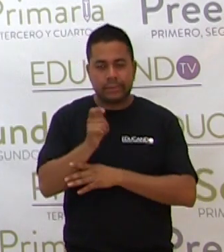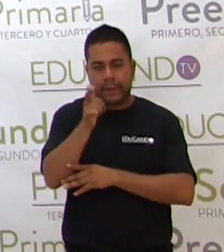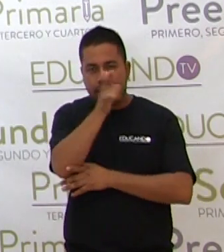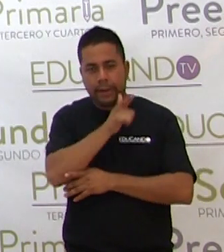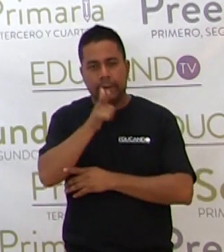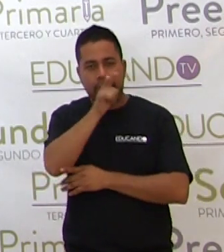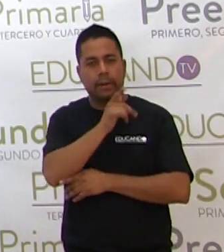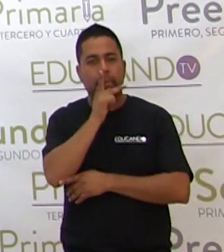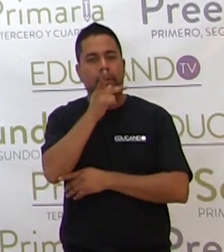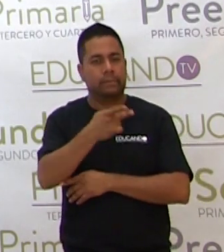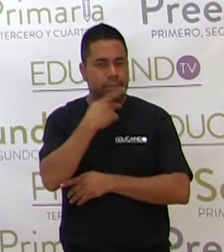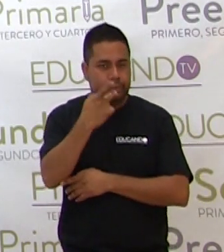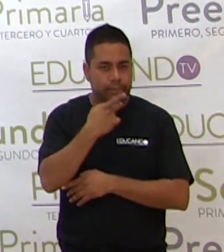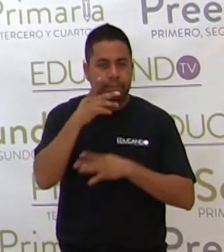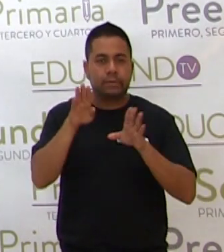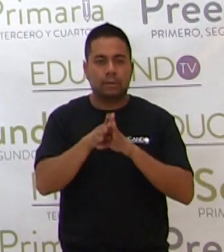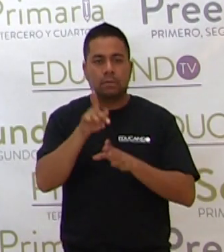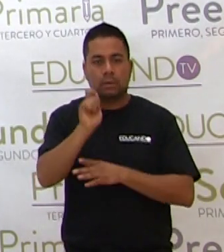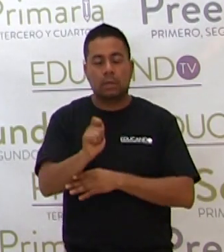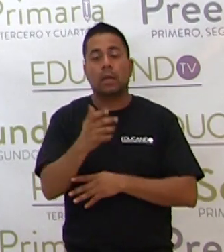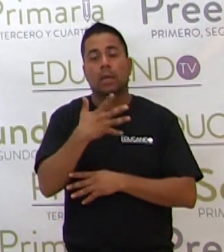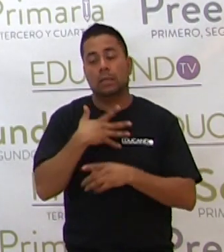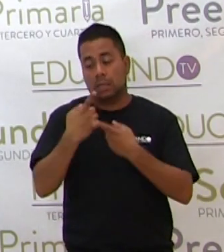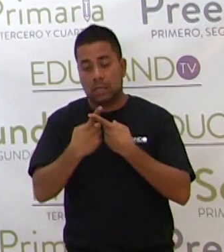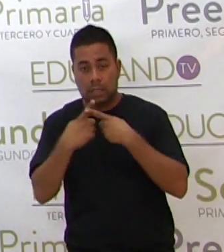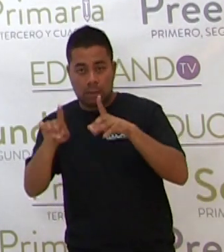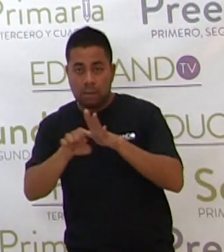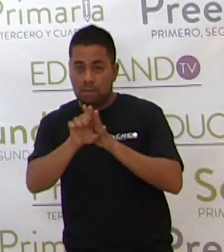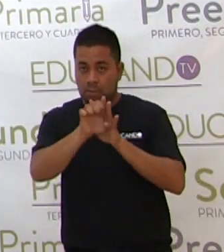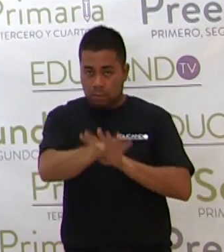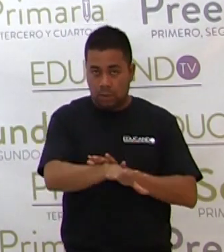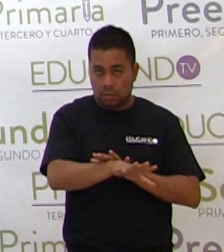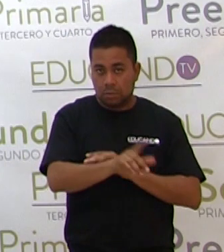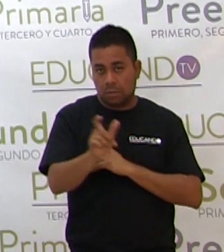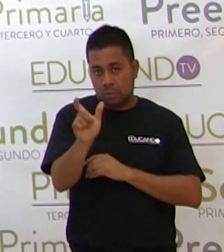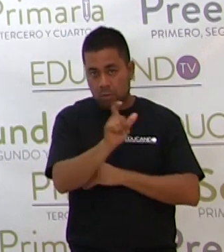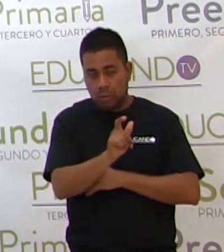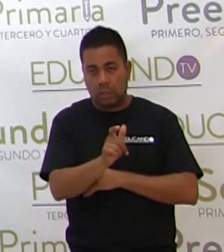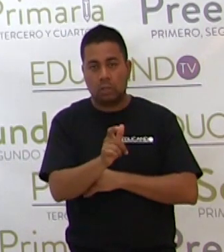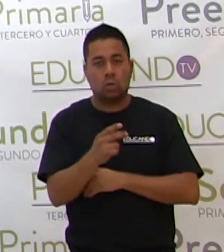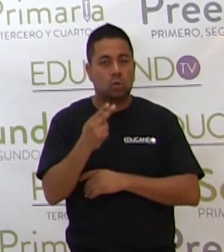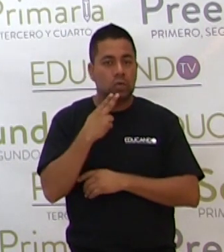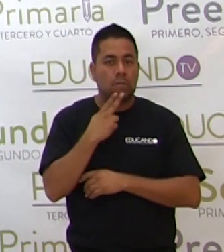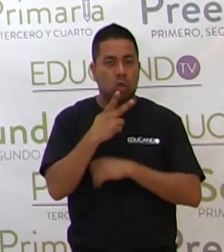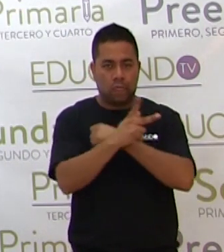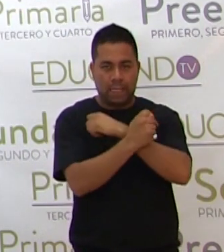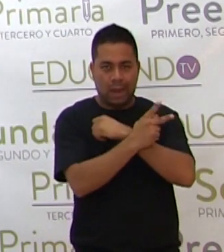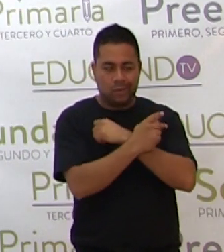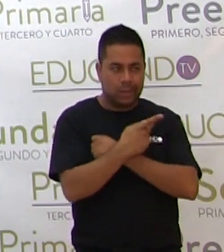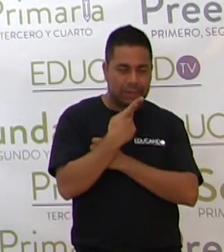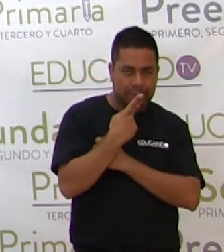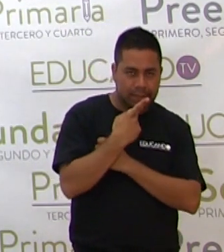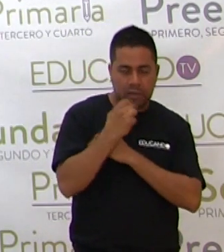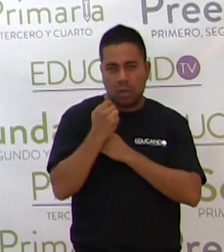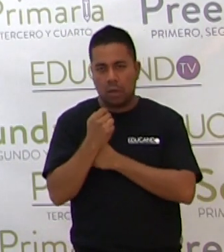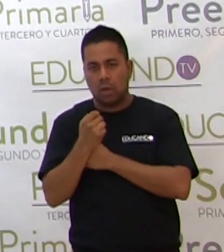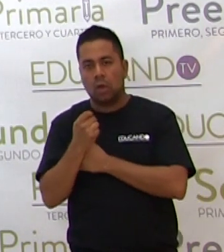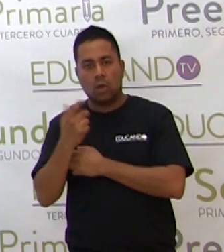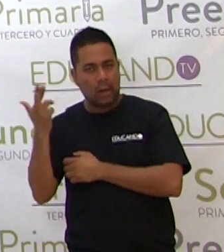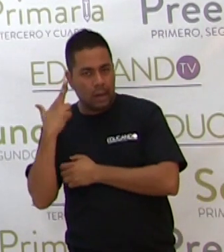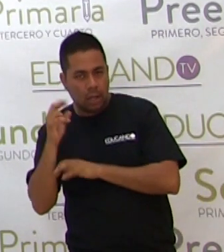el lenguaje radiofónico es diferente al lenguaje por ejemplo que se usa en la televisión o al lenguaje